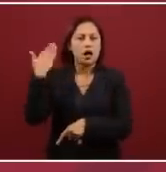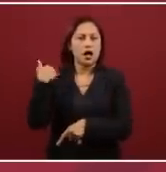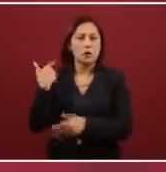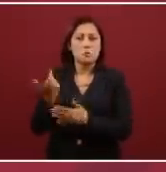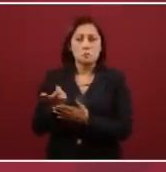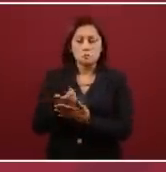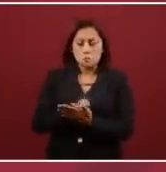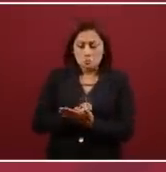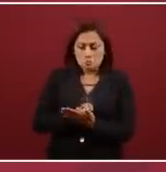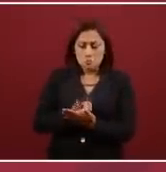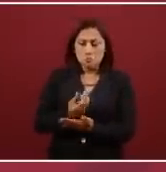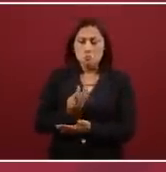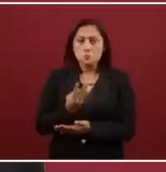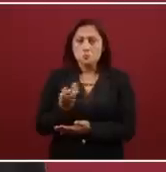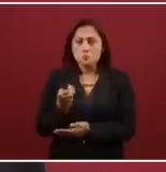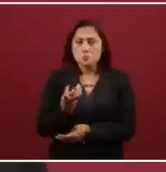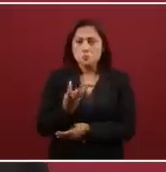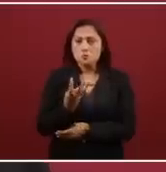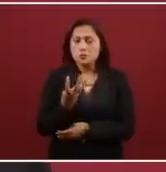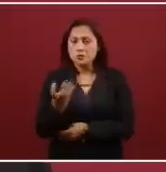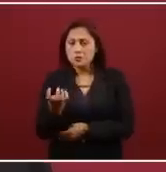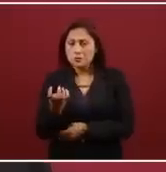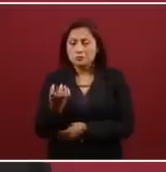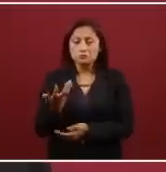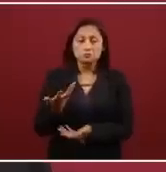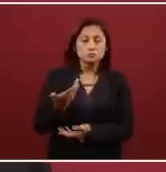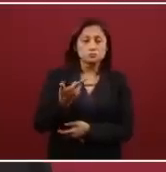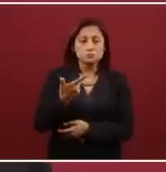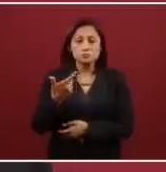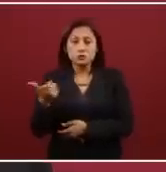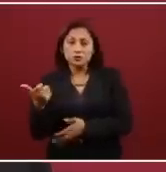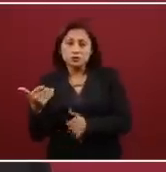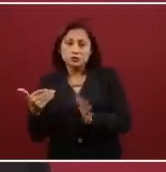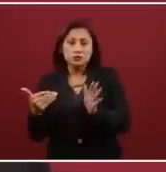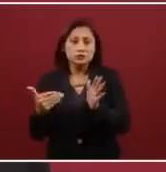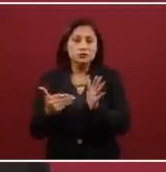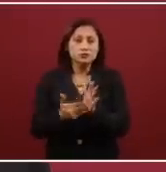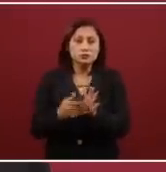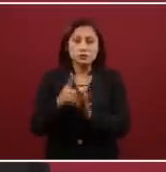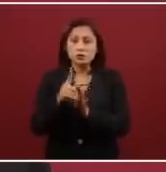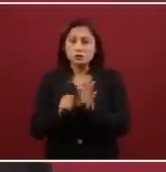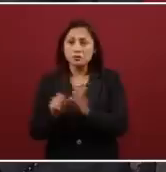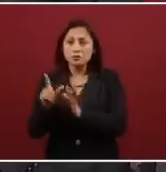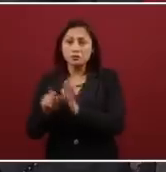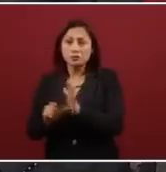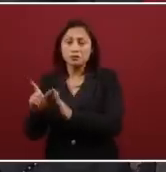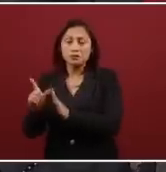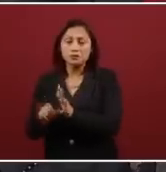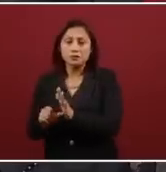300, 400, 500, 700 mil pesos mensuales